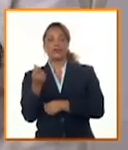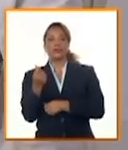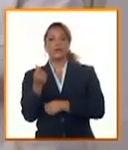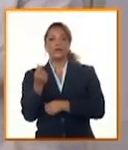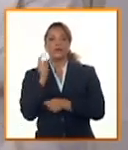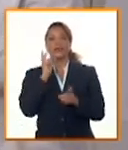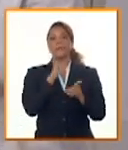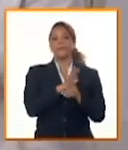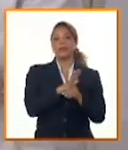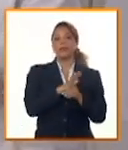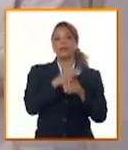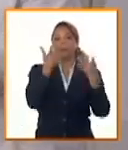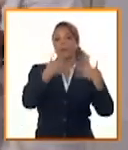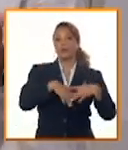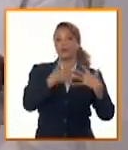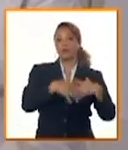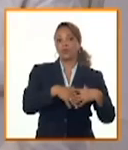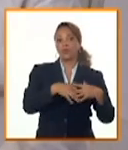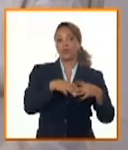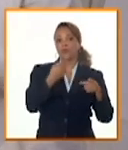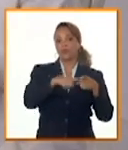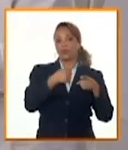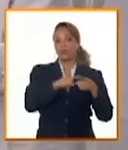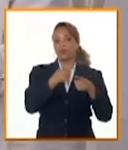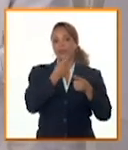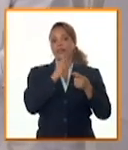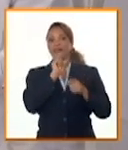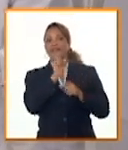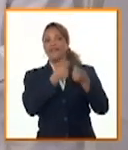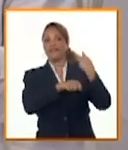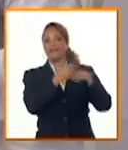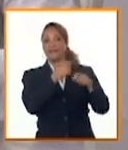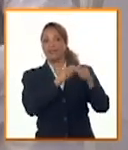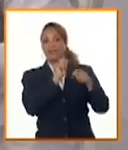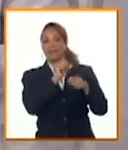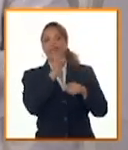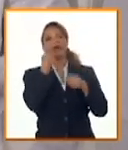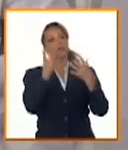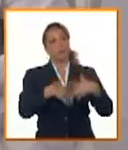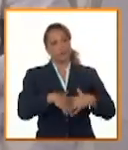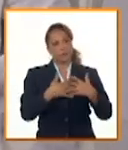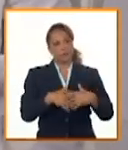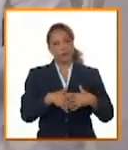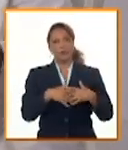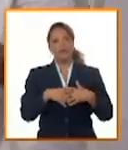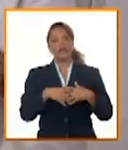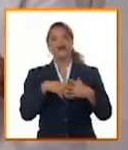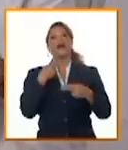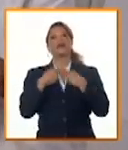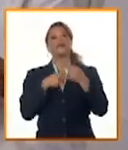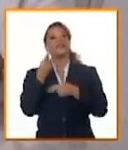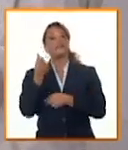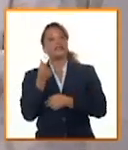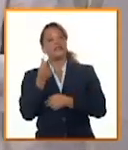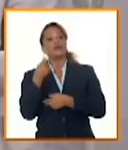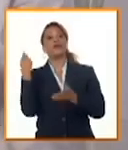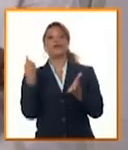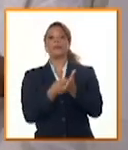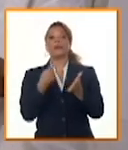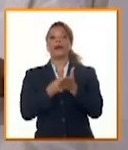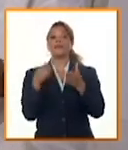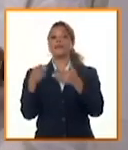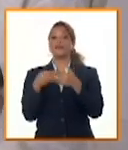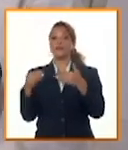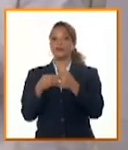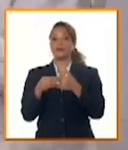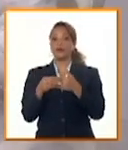empieza desde la producción por materia prima importada hay que producir el dinero cuesta Divisas hacerle